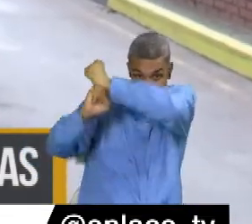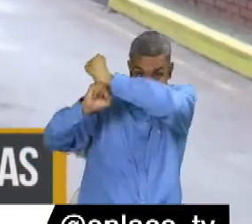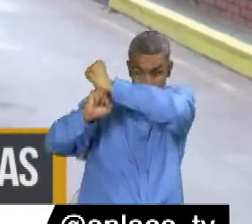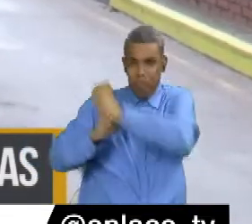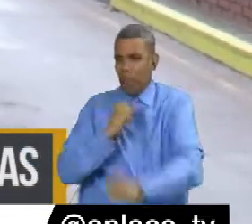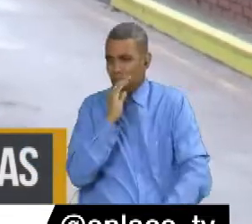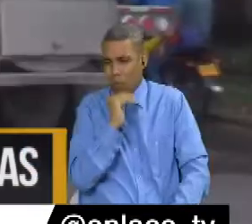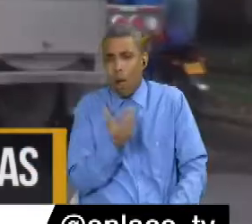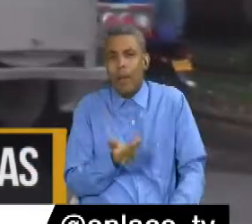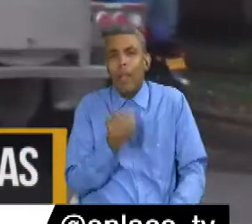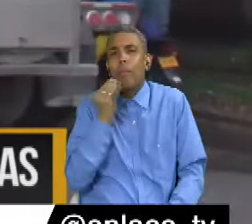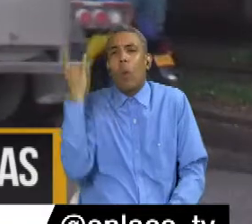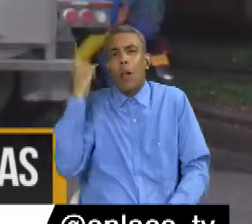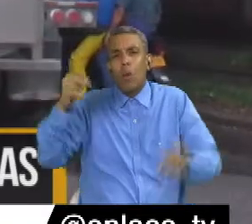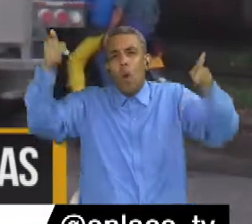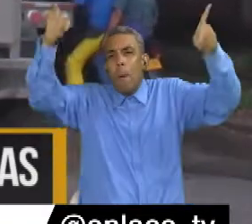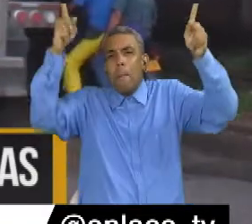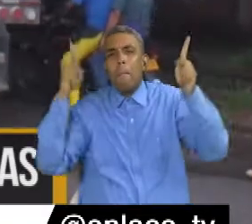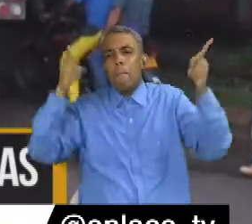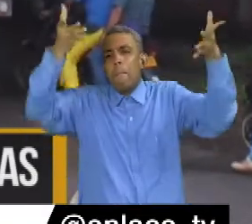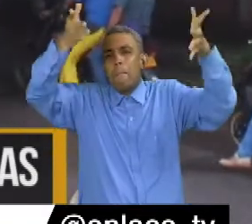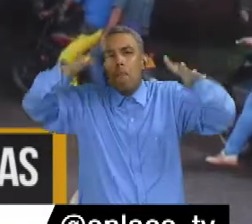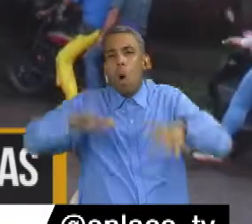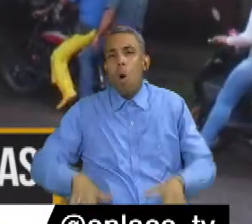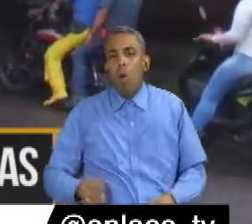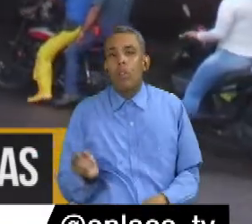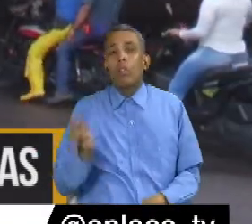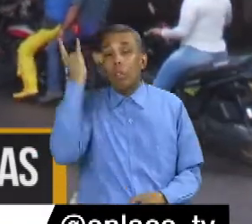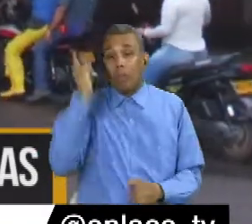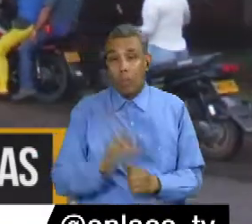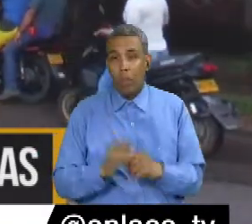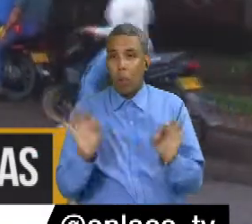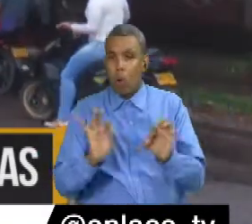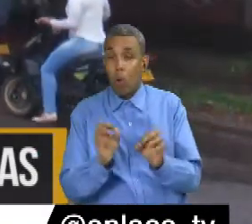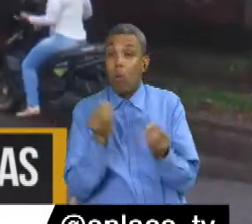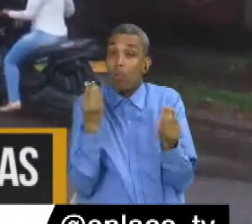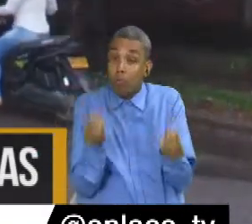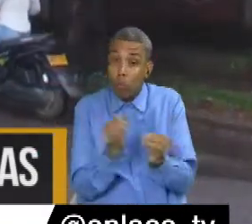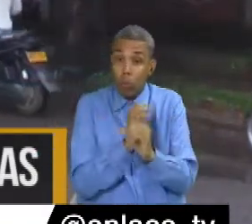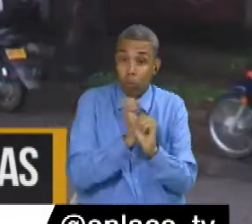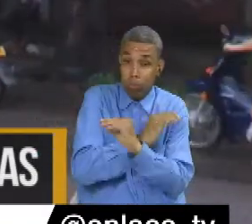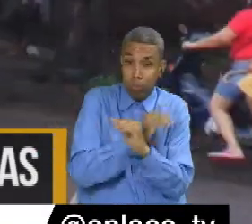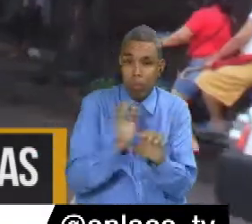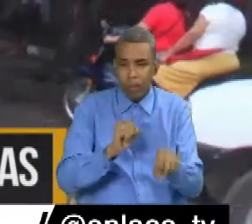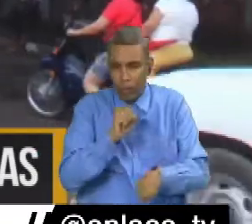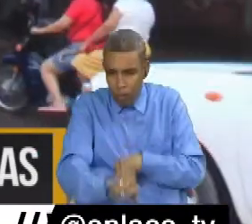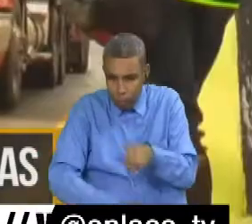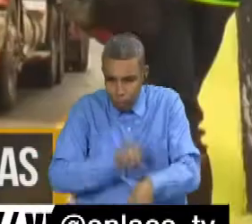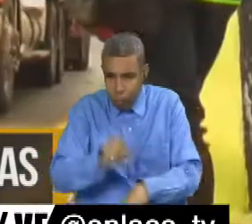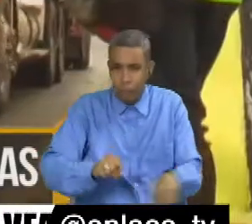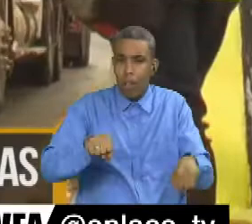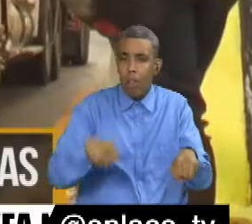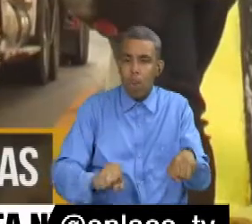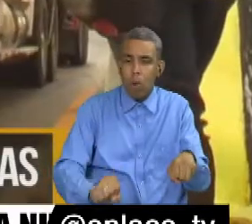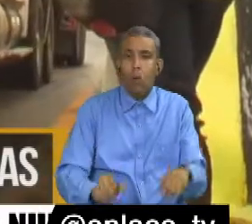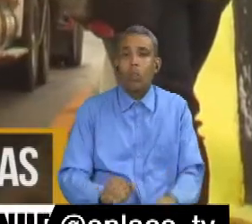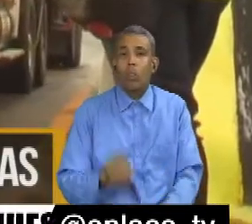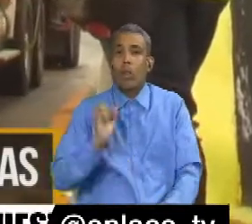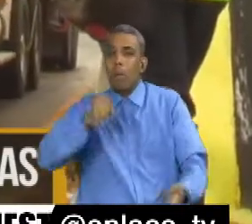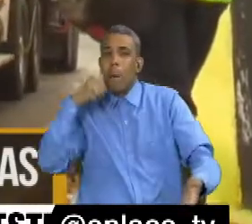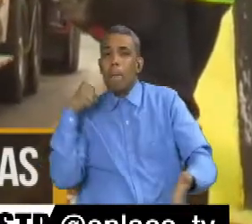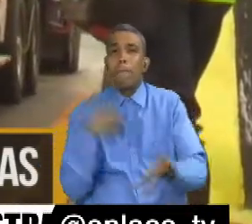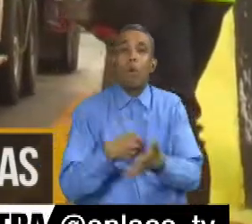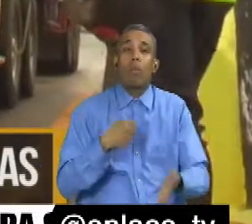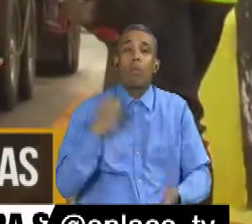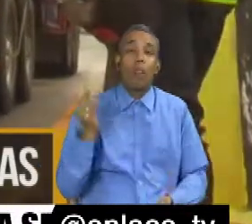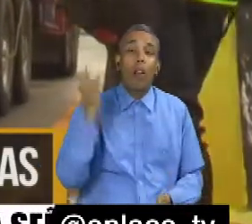ciclistas, peatones, etcétera, y si llegasen a provocar un accidente fatal ahí sería muy